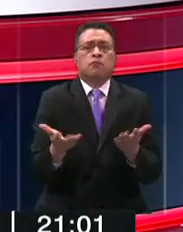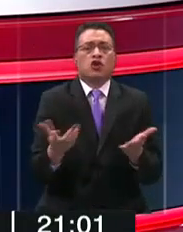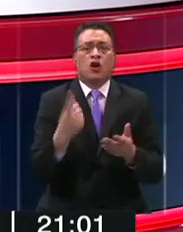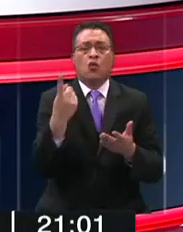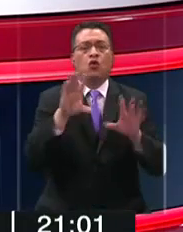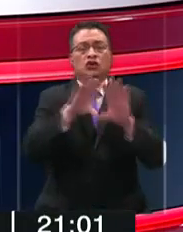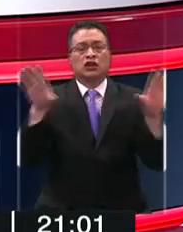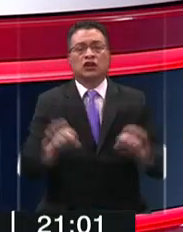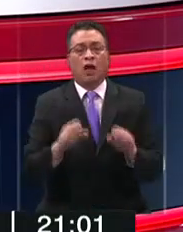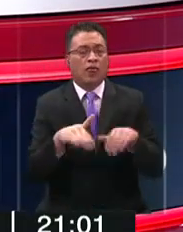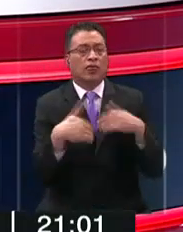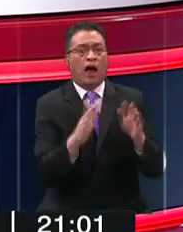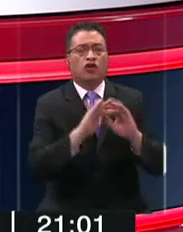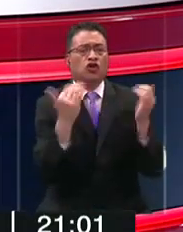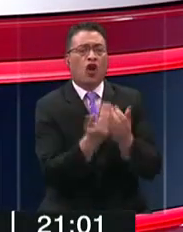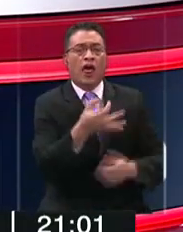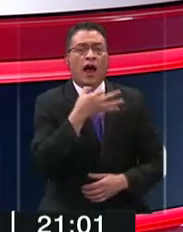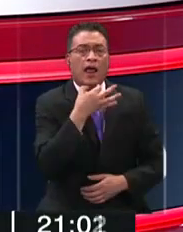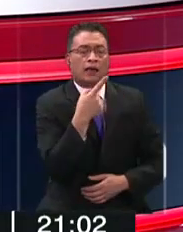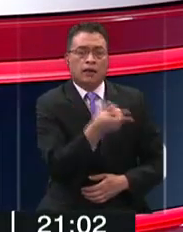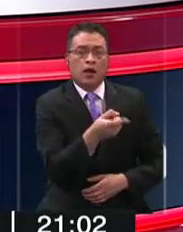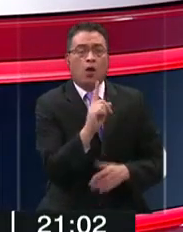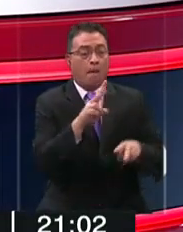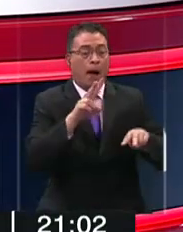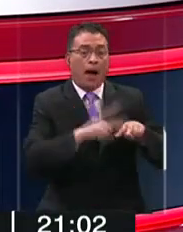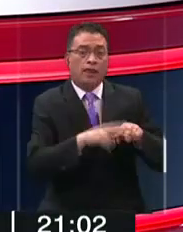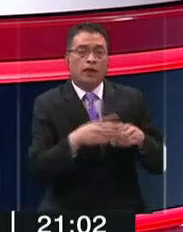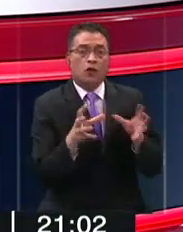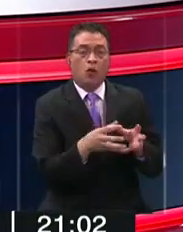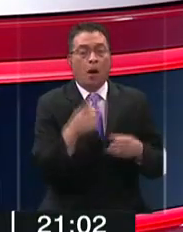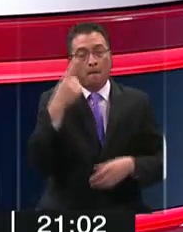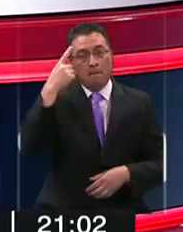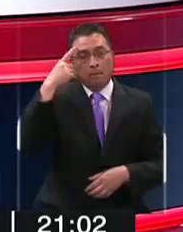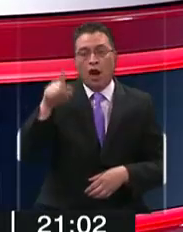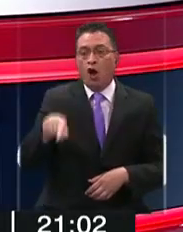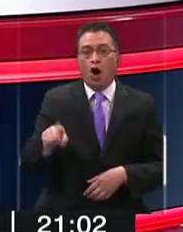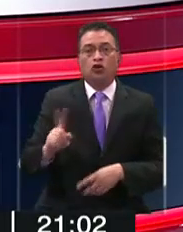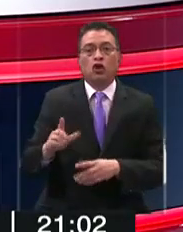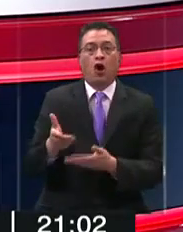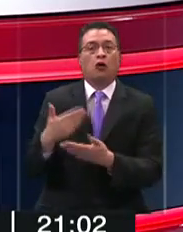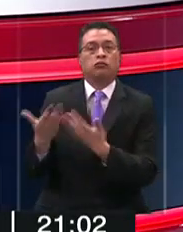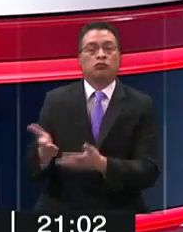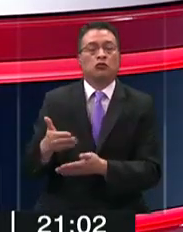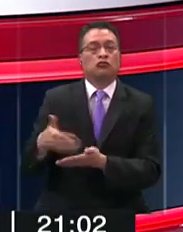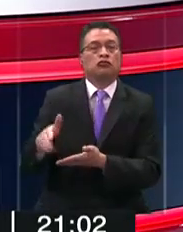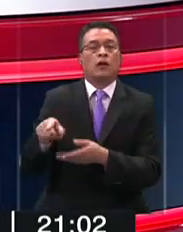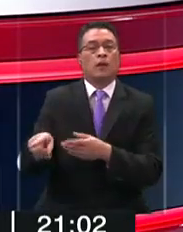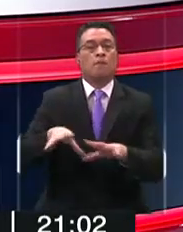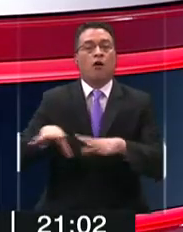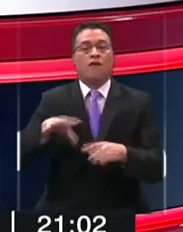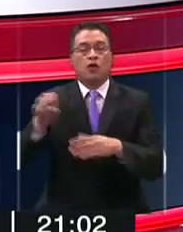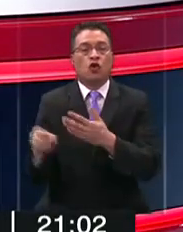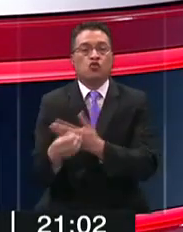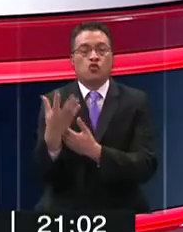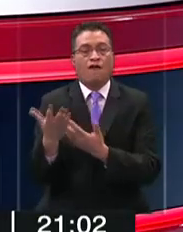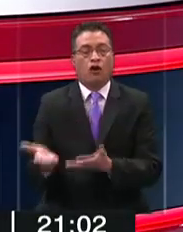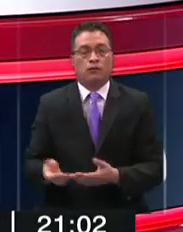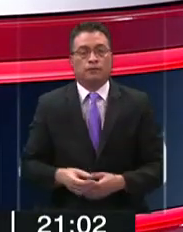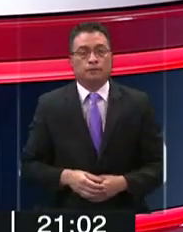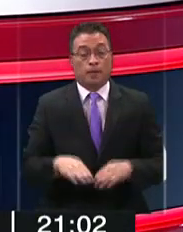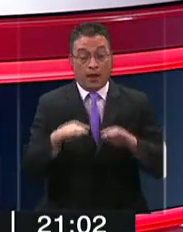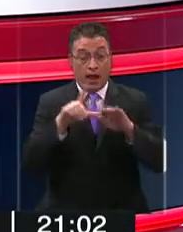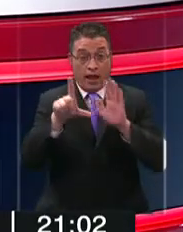puede dar todas las garantías cuando se trata de partidos antiguos, pero no servir en cambio para los movimientos emergentes.